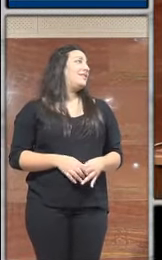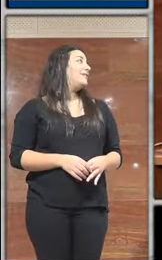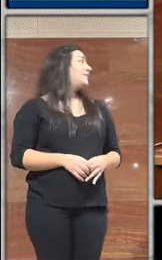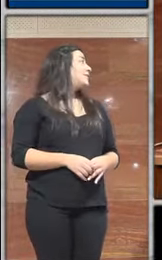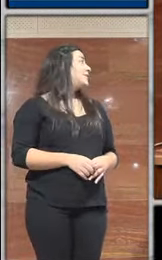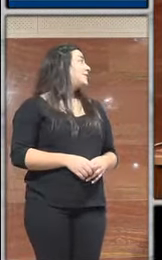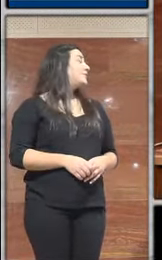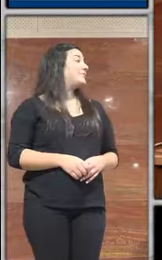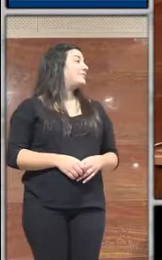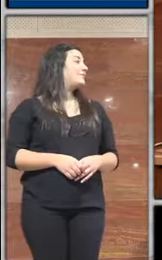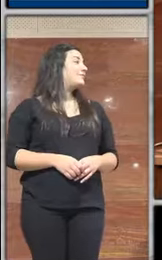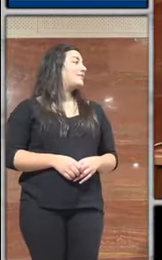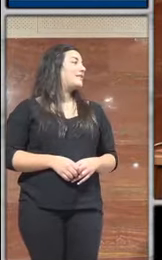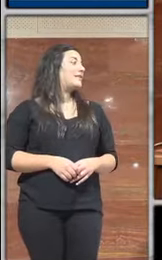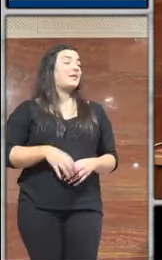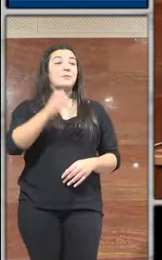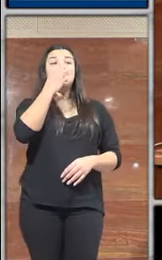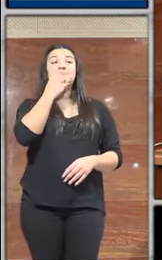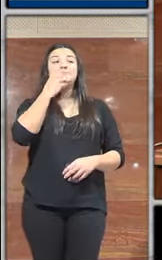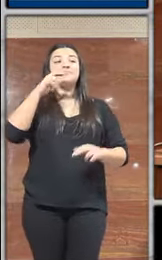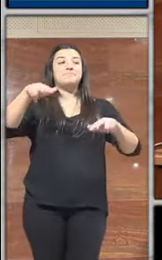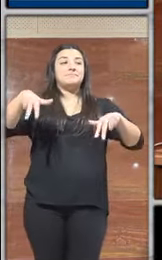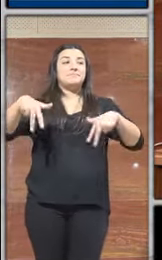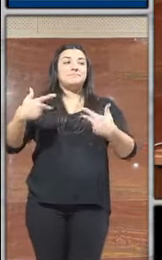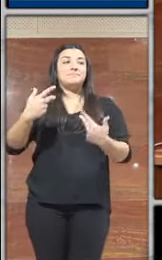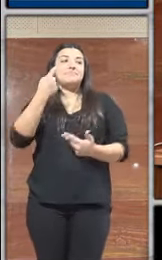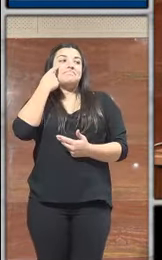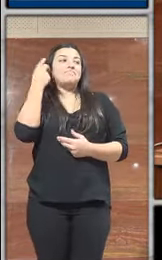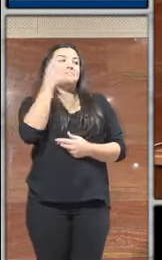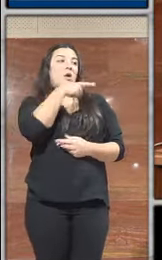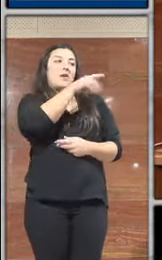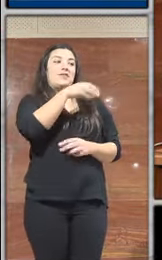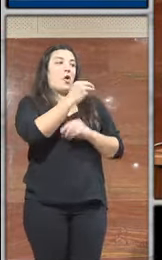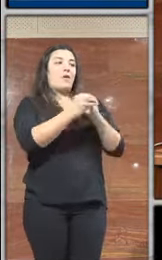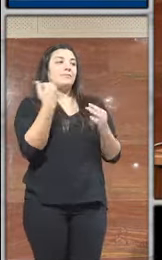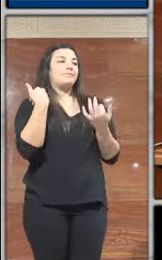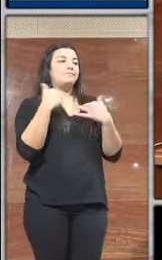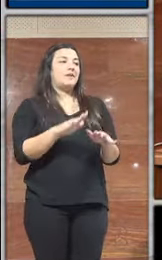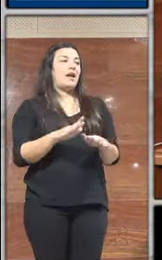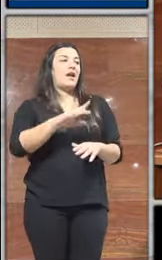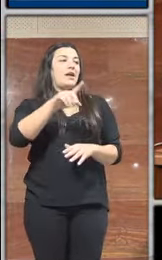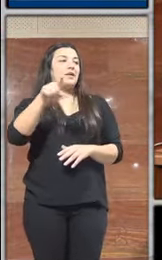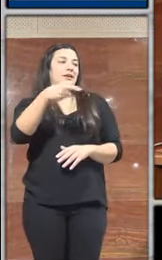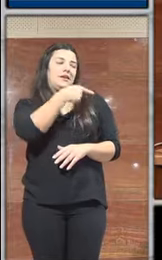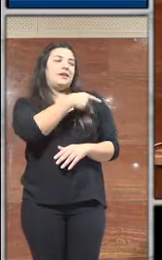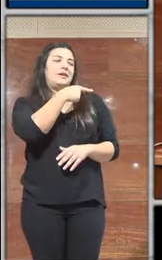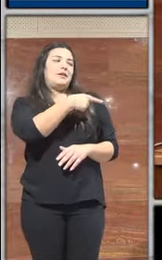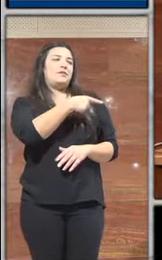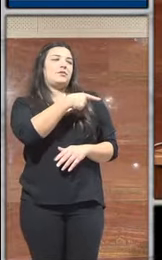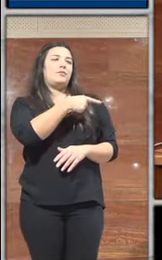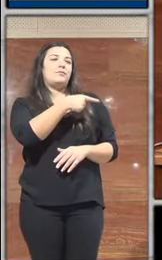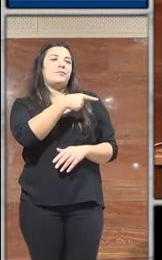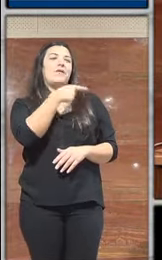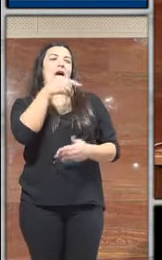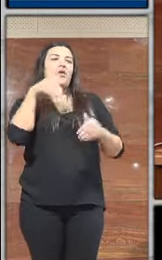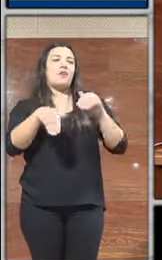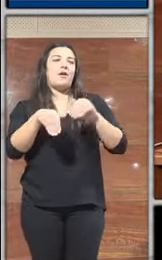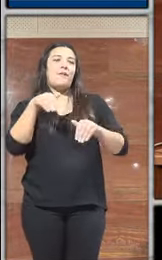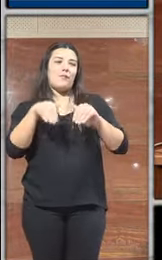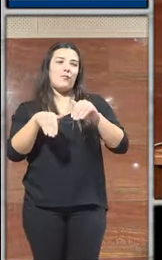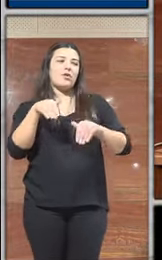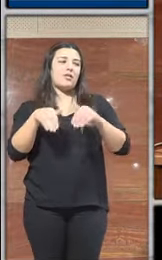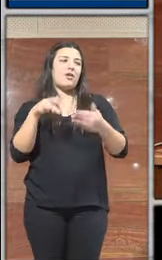Bueno si me permitís como creo que la identificación está hecha y esto es lo que creo que deberíamos de luego someter a una a una votación